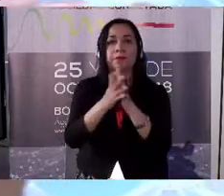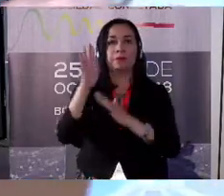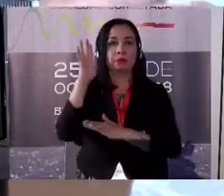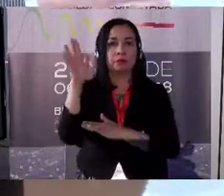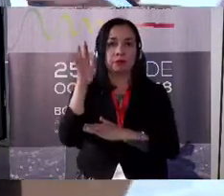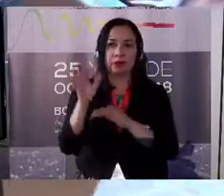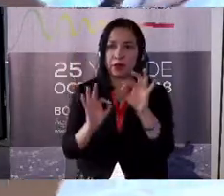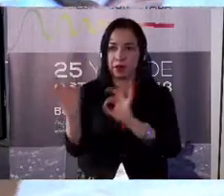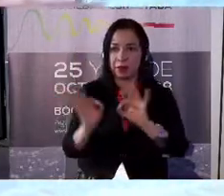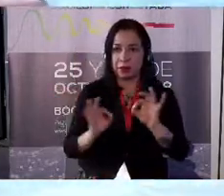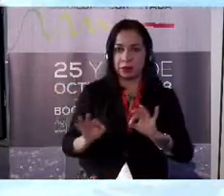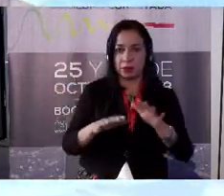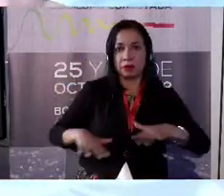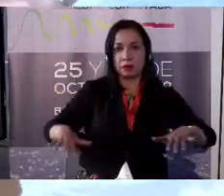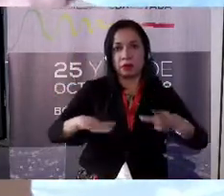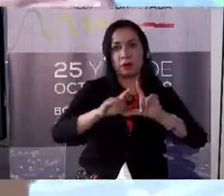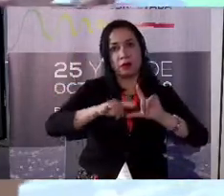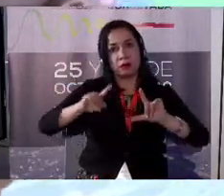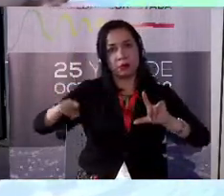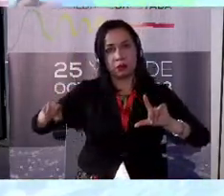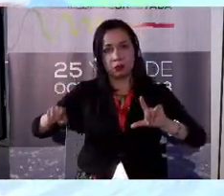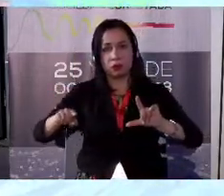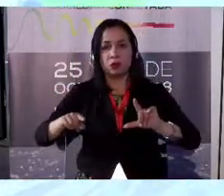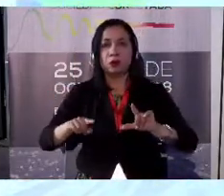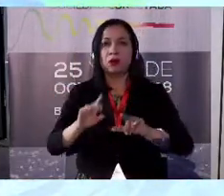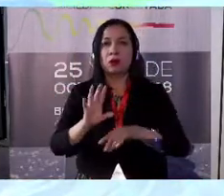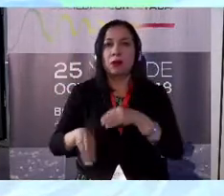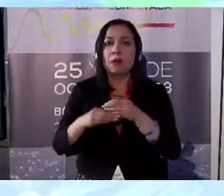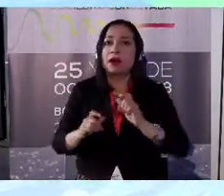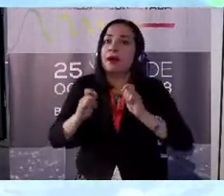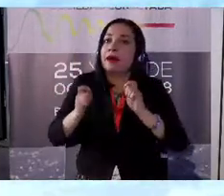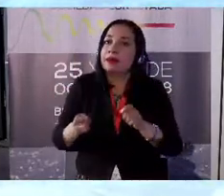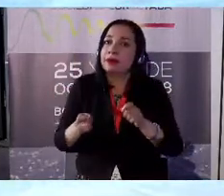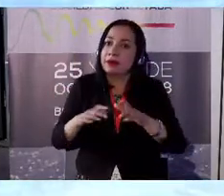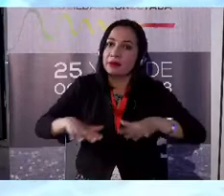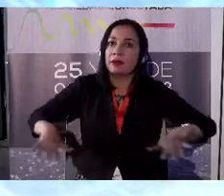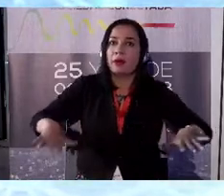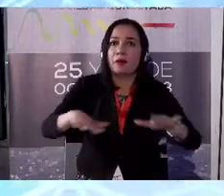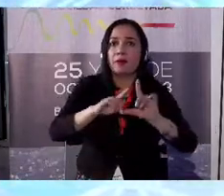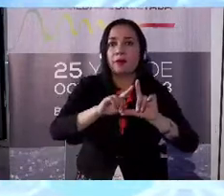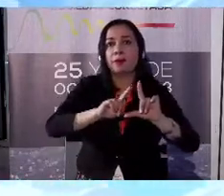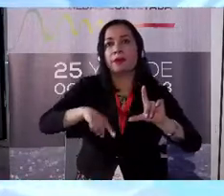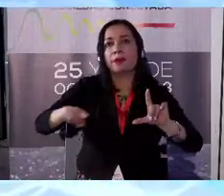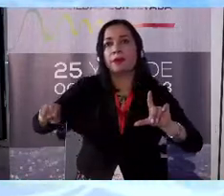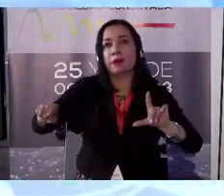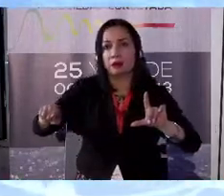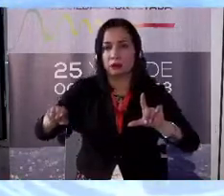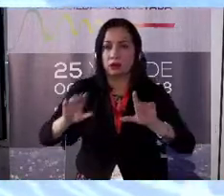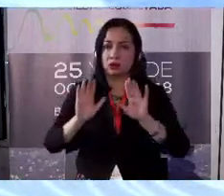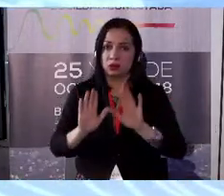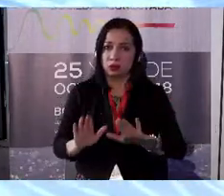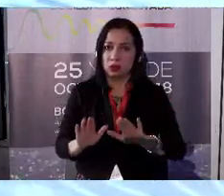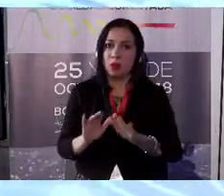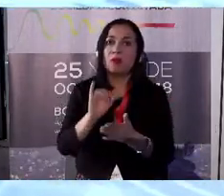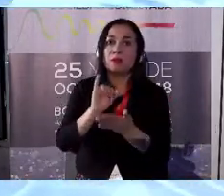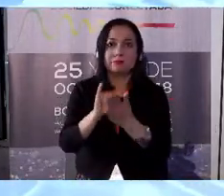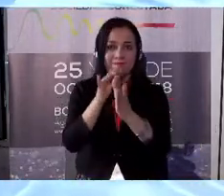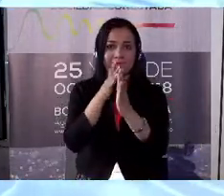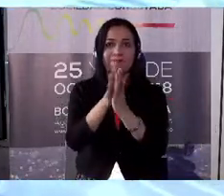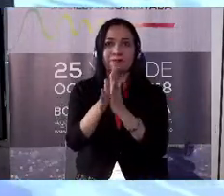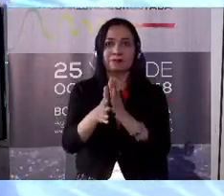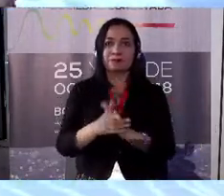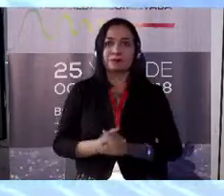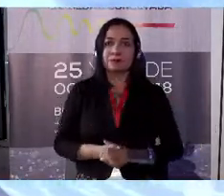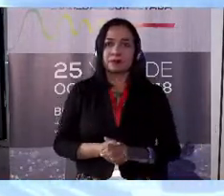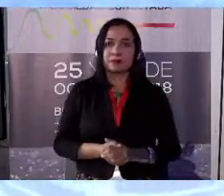y más fundamentalmente sobre asignación de espectro. Así es la cosa. Muy bien,